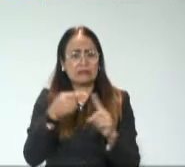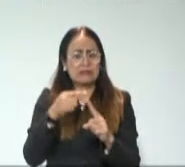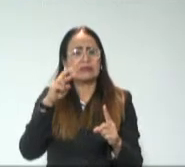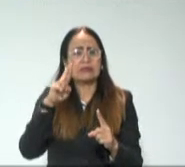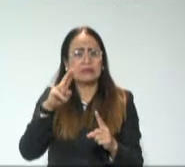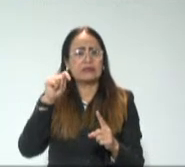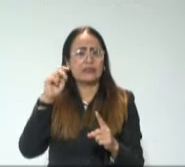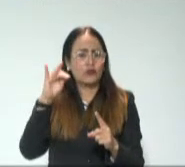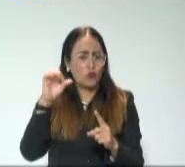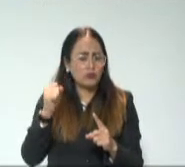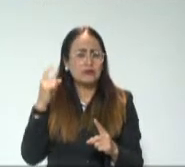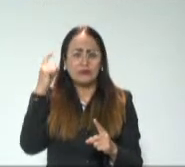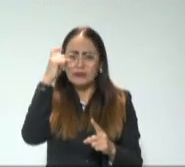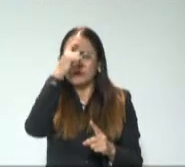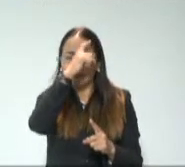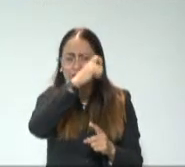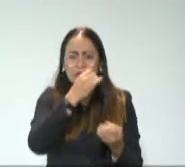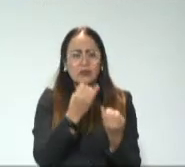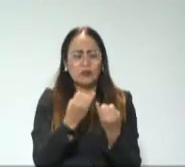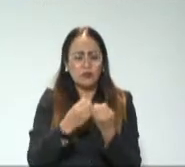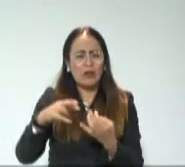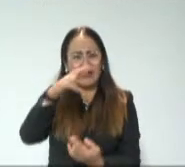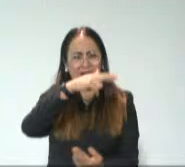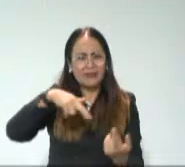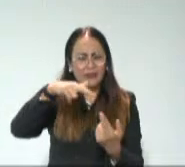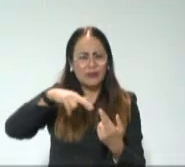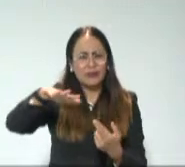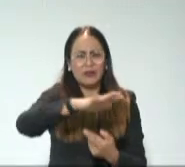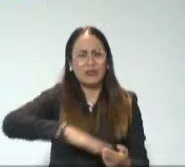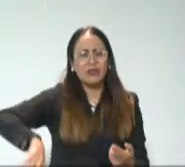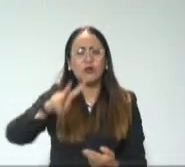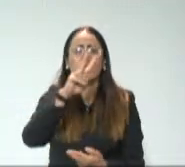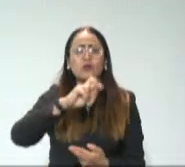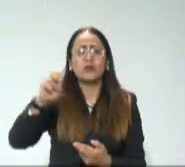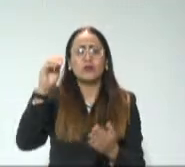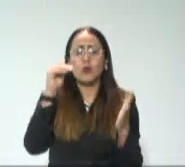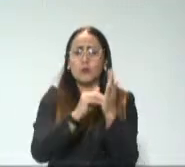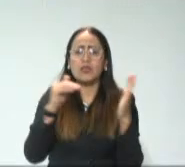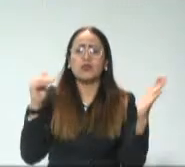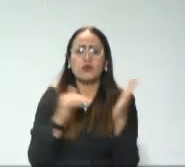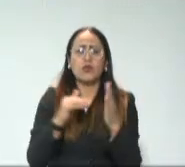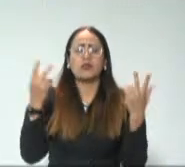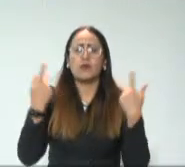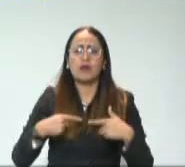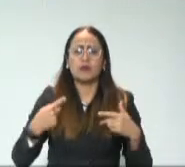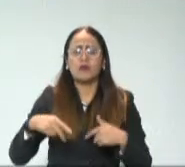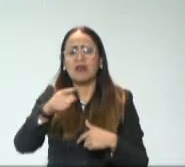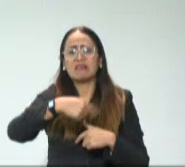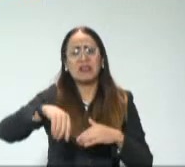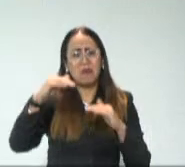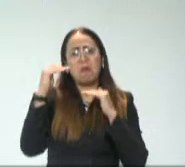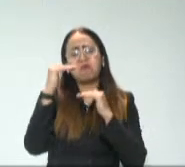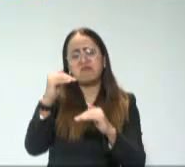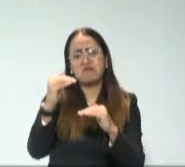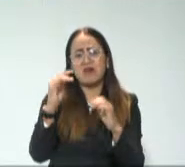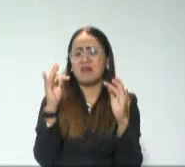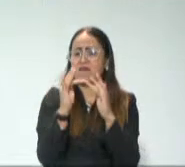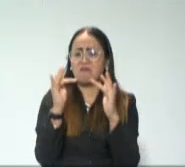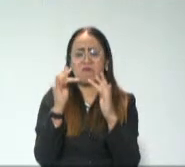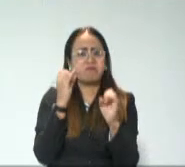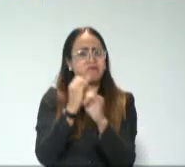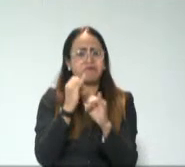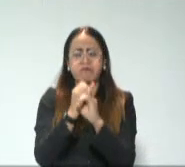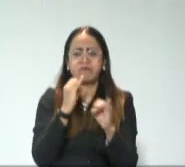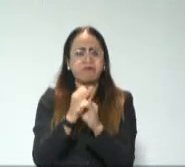que solo en nuestra región existen alrededor de 200 millones de personas que tienen todavía restricciones en esta conectividad